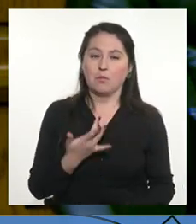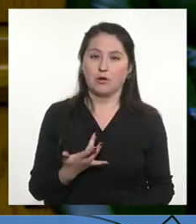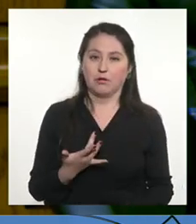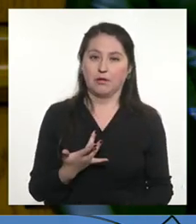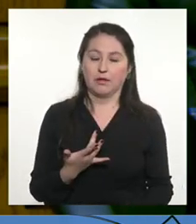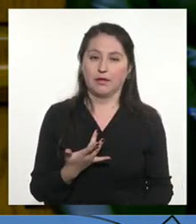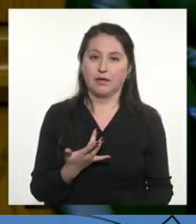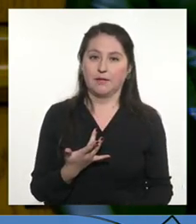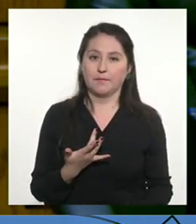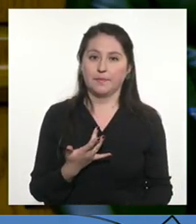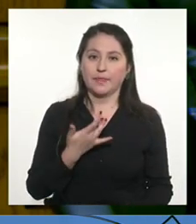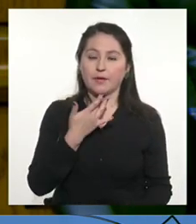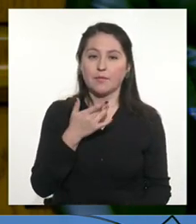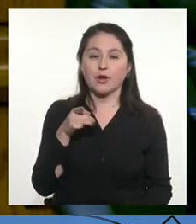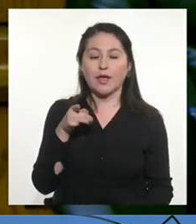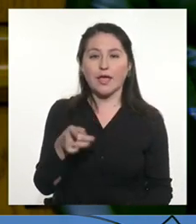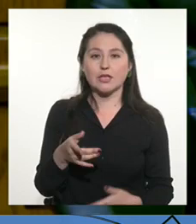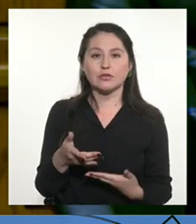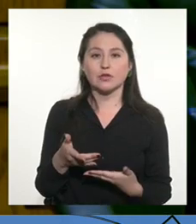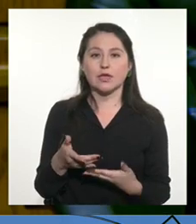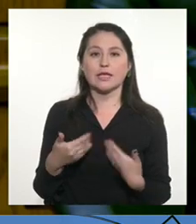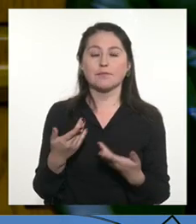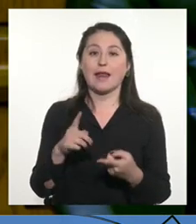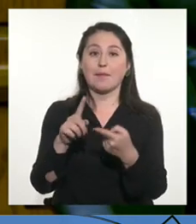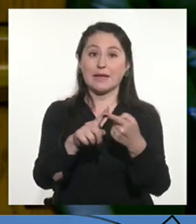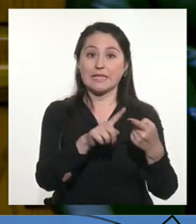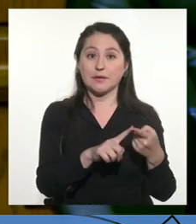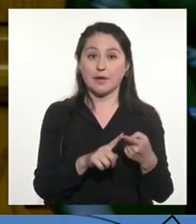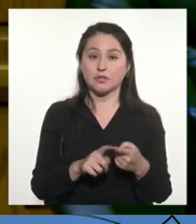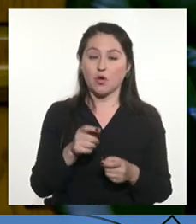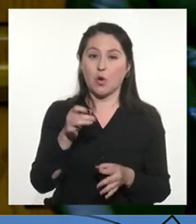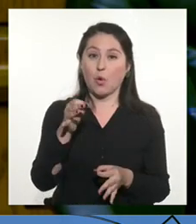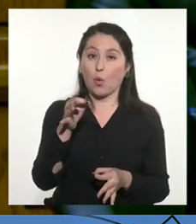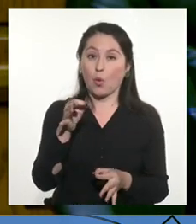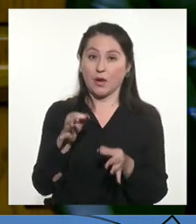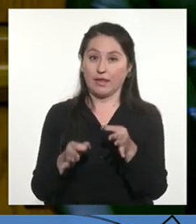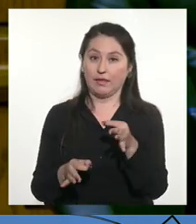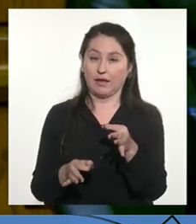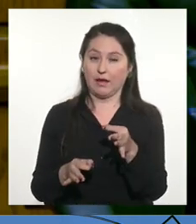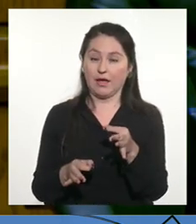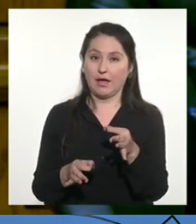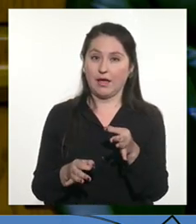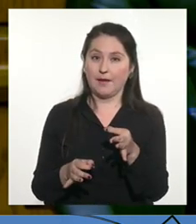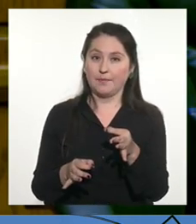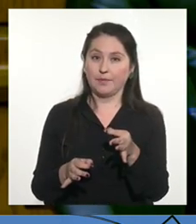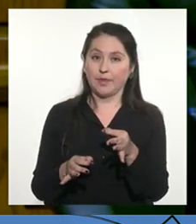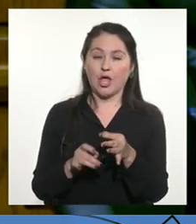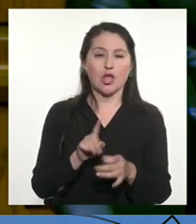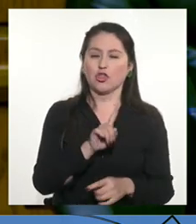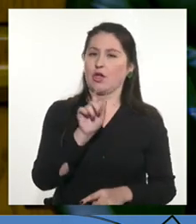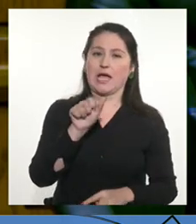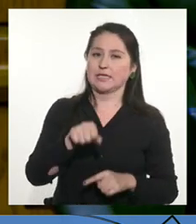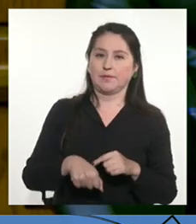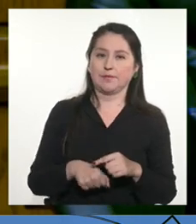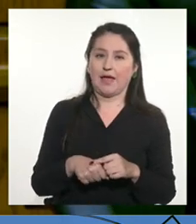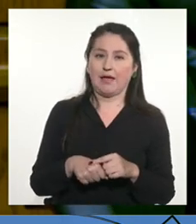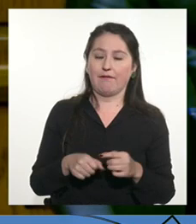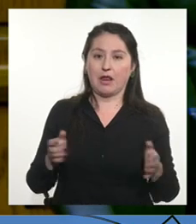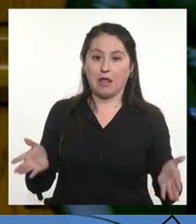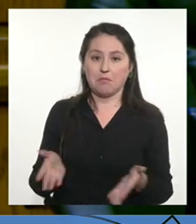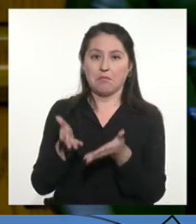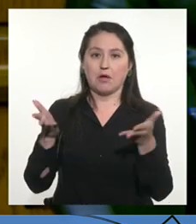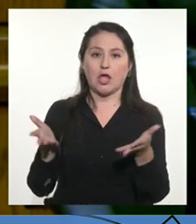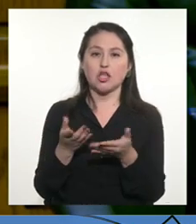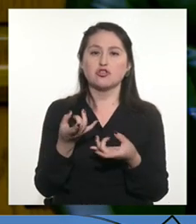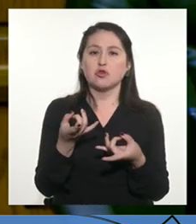que conforman la seguridad jurídica no me parece aceptable que los frutos de esta labor sólo se vean